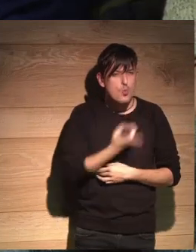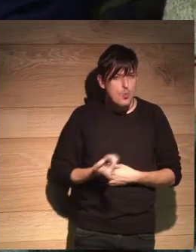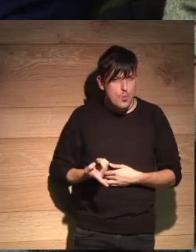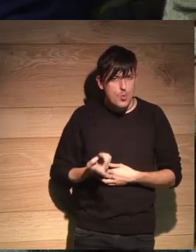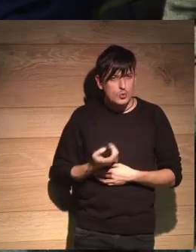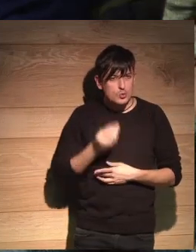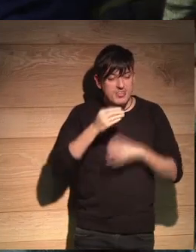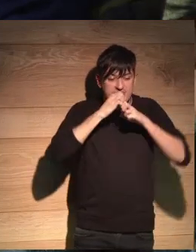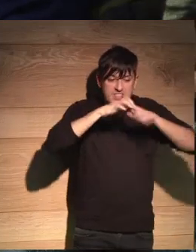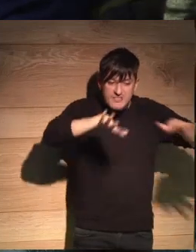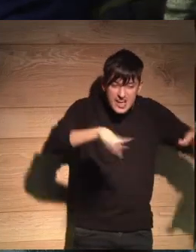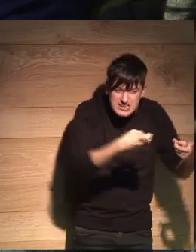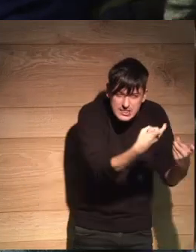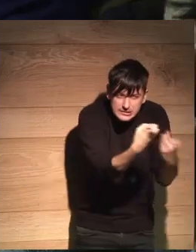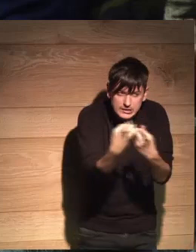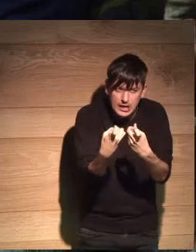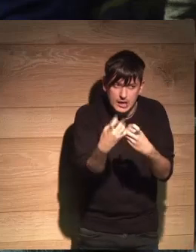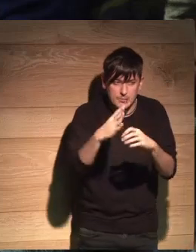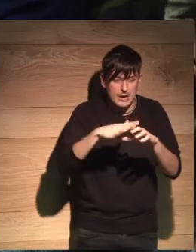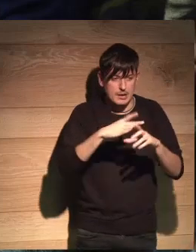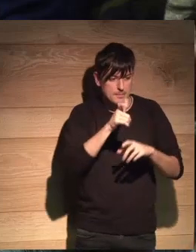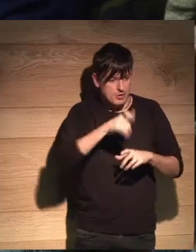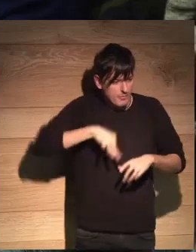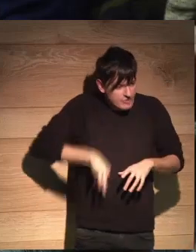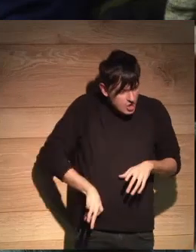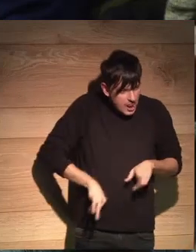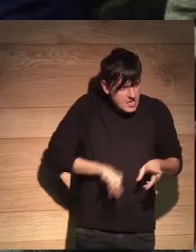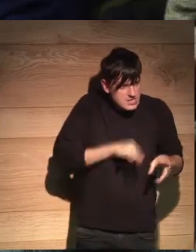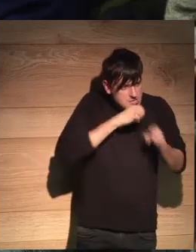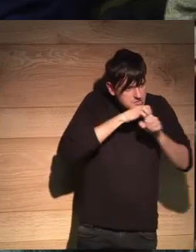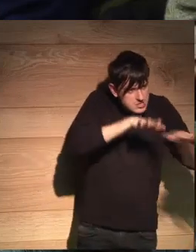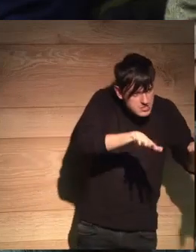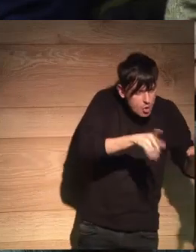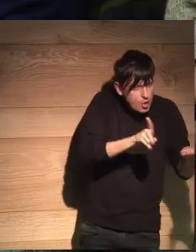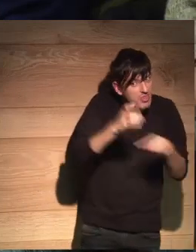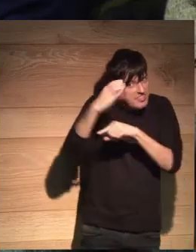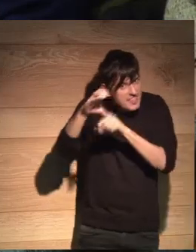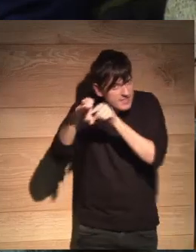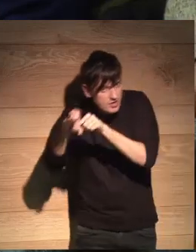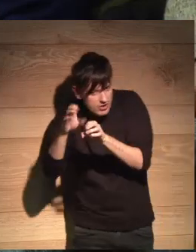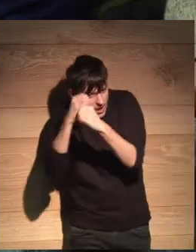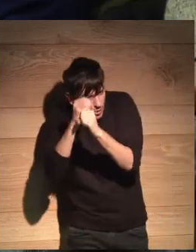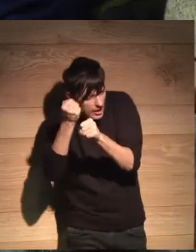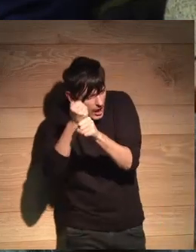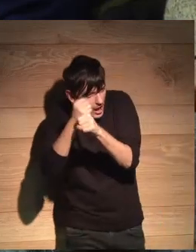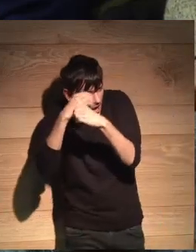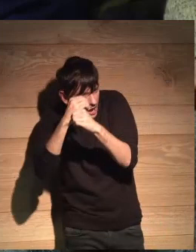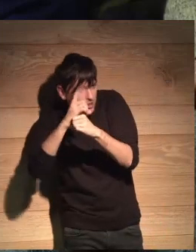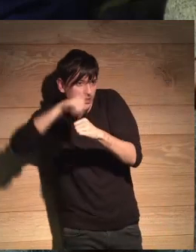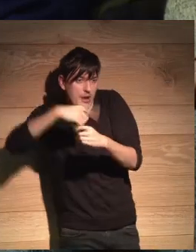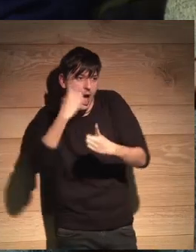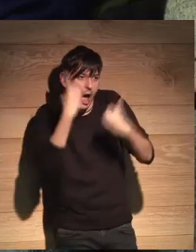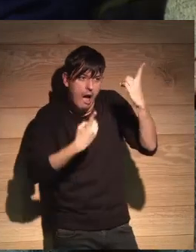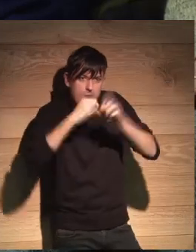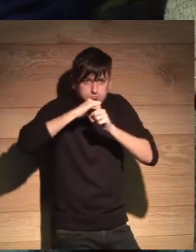ves de necesario hacer divulgación, no ya por divulgadores profesionales, sino por científicos, que estamos en el laboratorio pero salimos a la arena de la divulgación de